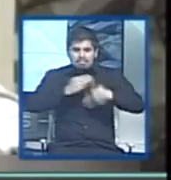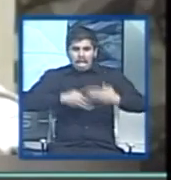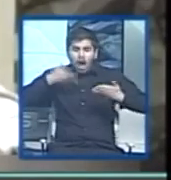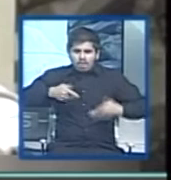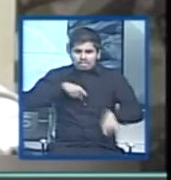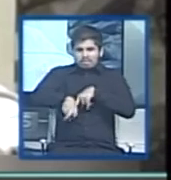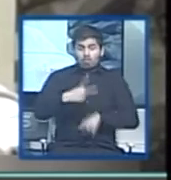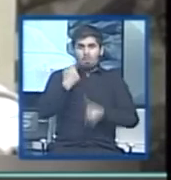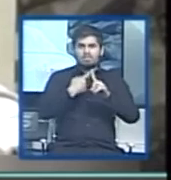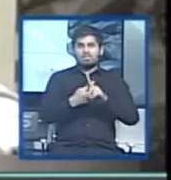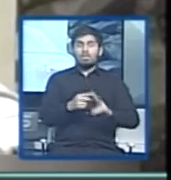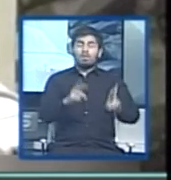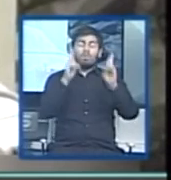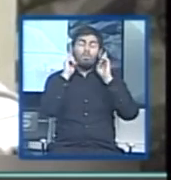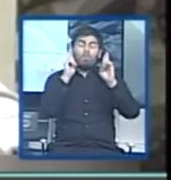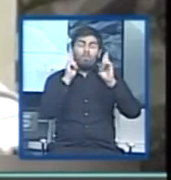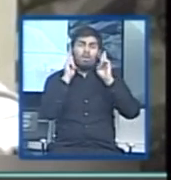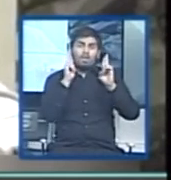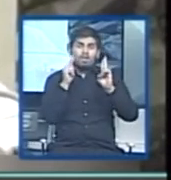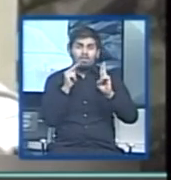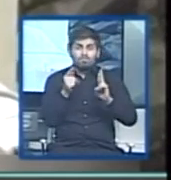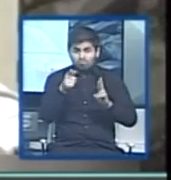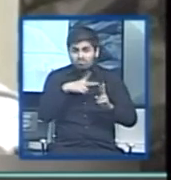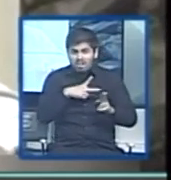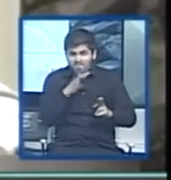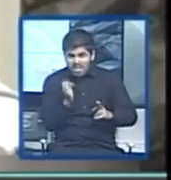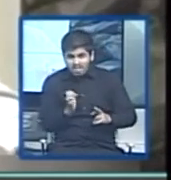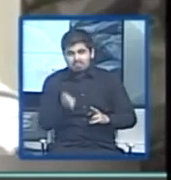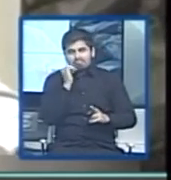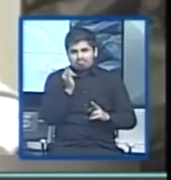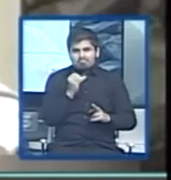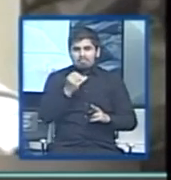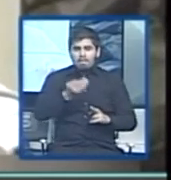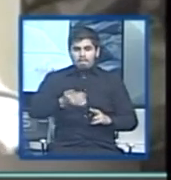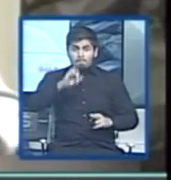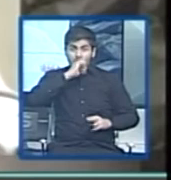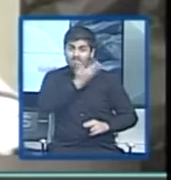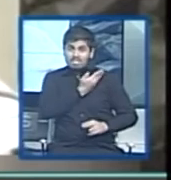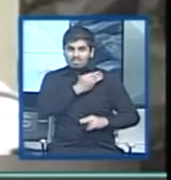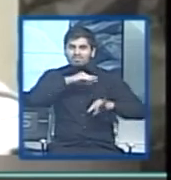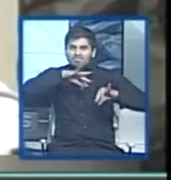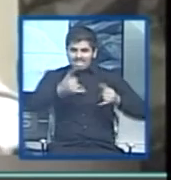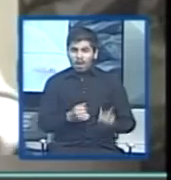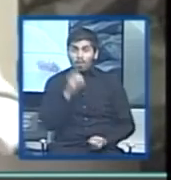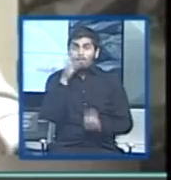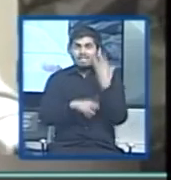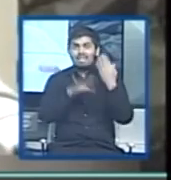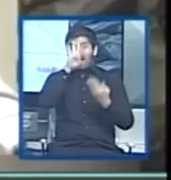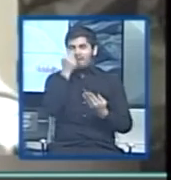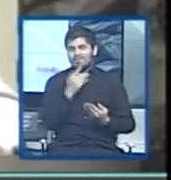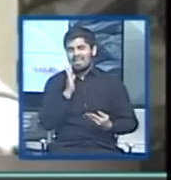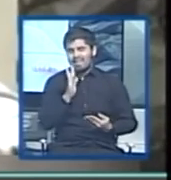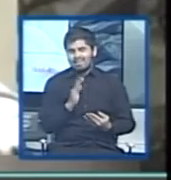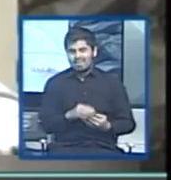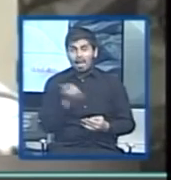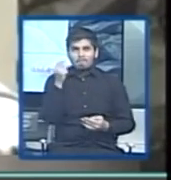2 meses. Y ojalá que se haga. Ojalá que se haga. ¿Vos tenés fe? Yo tengo fe en eso. Y Francisco ya está empezando a activar en vos. Y ya está. Amén. Y